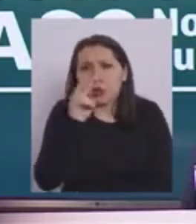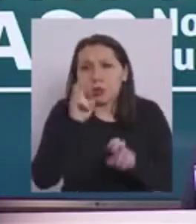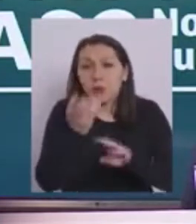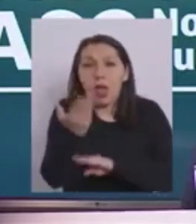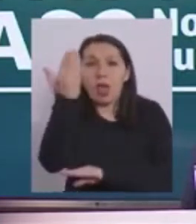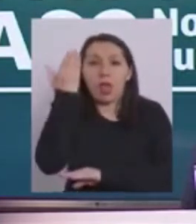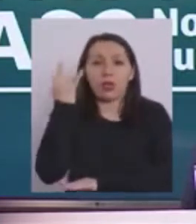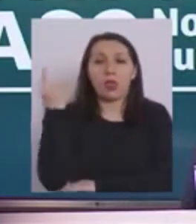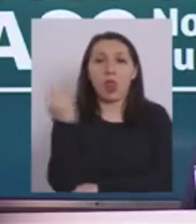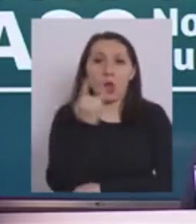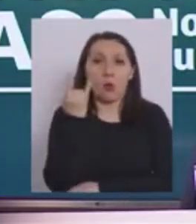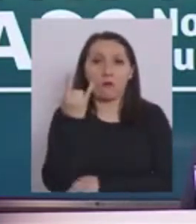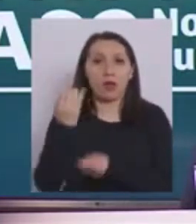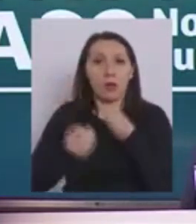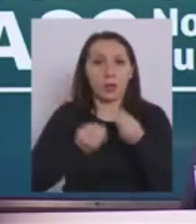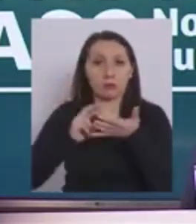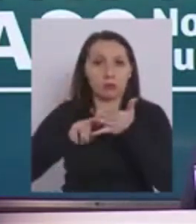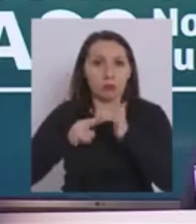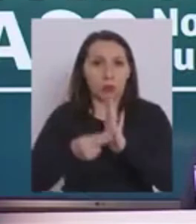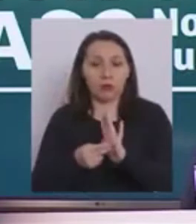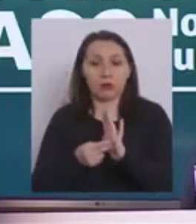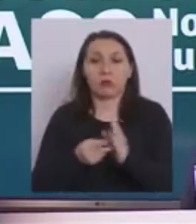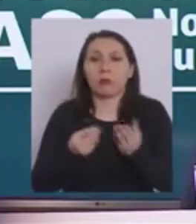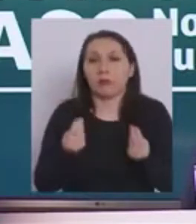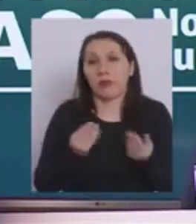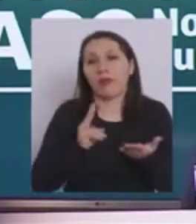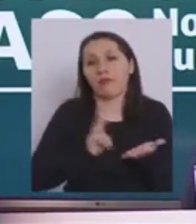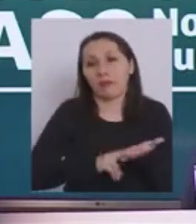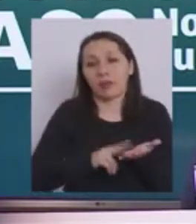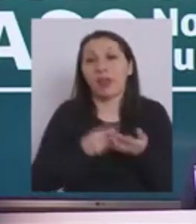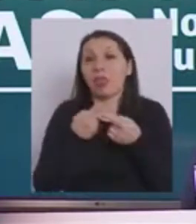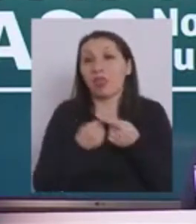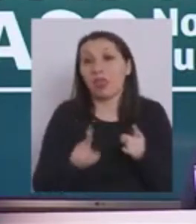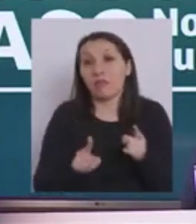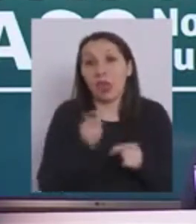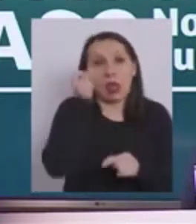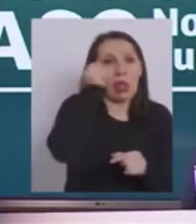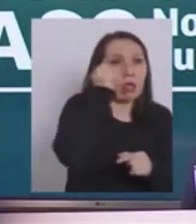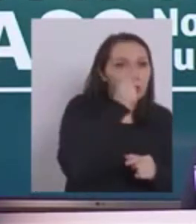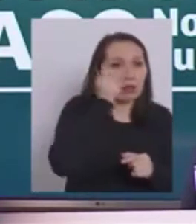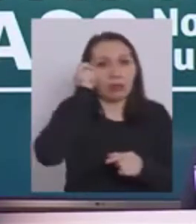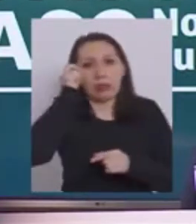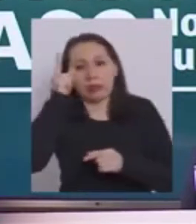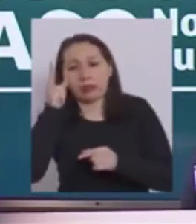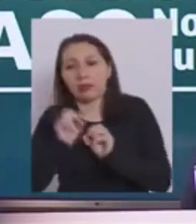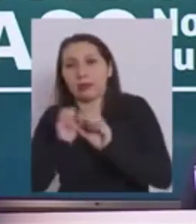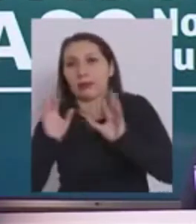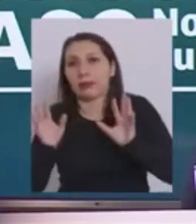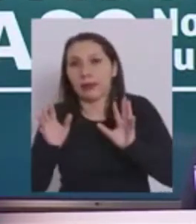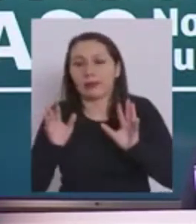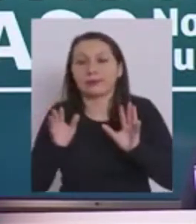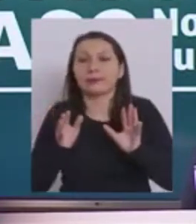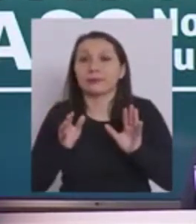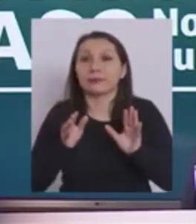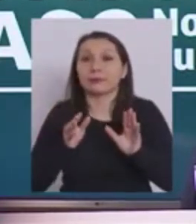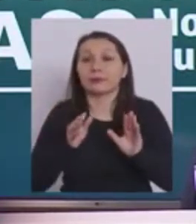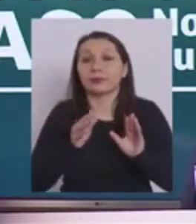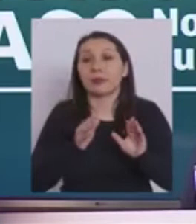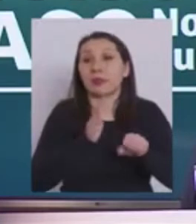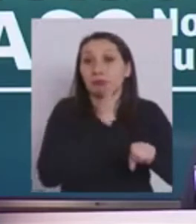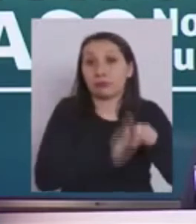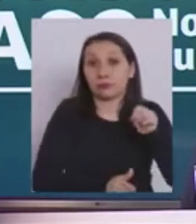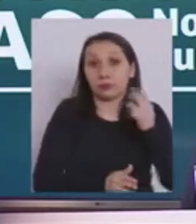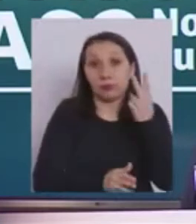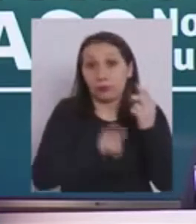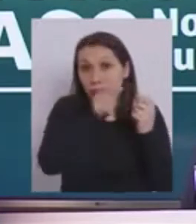que ocurrió en la universidad y que evidentemente tiene distintas interpretaciones a